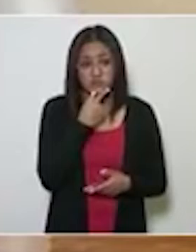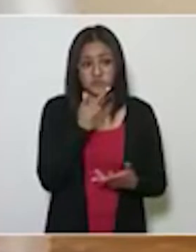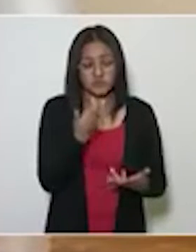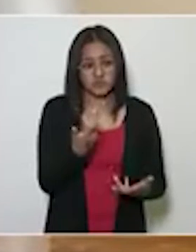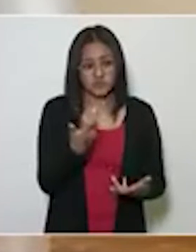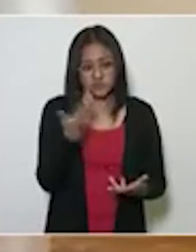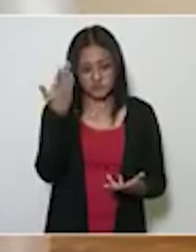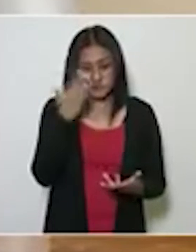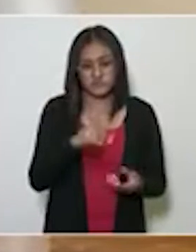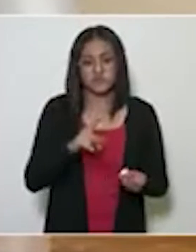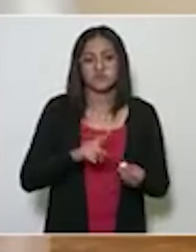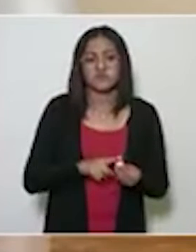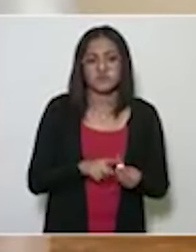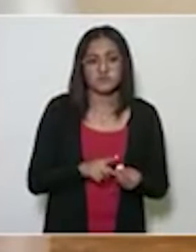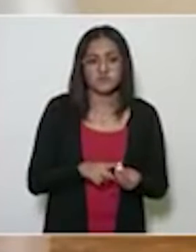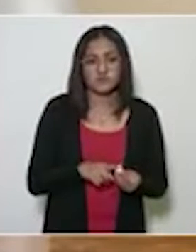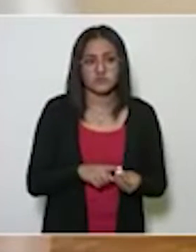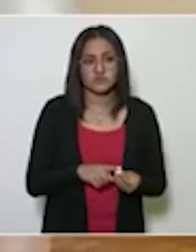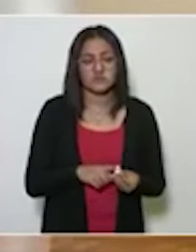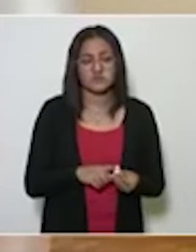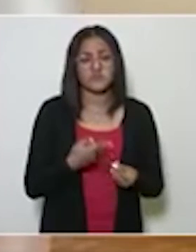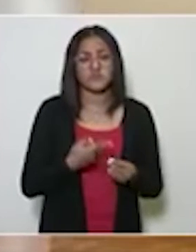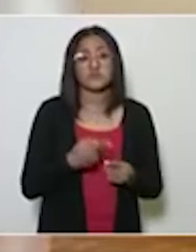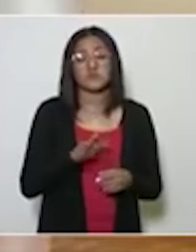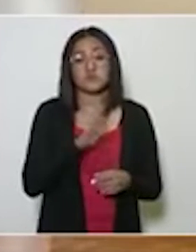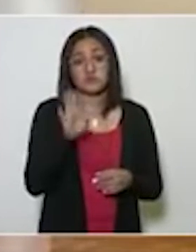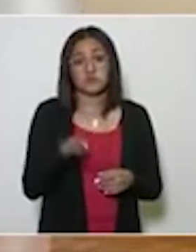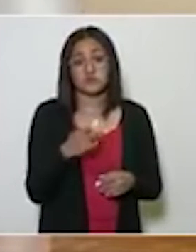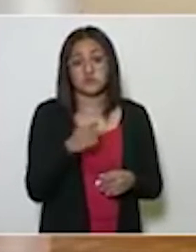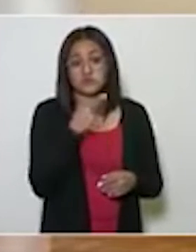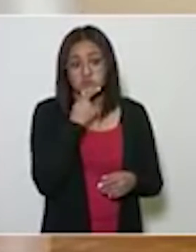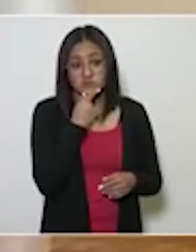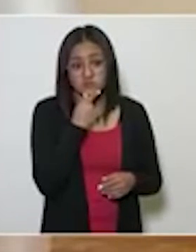donde se deriva el fallecimiento del niño.